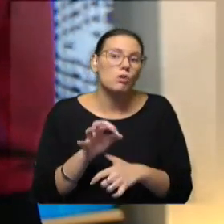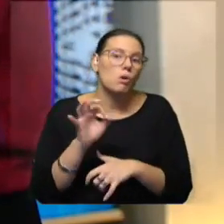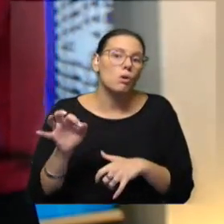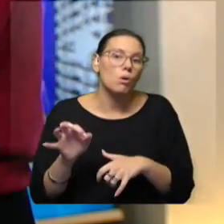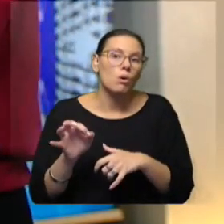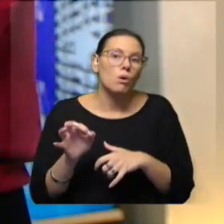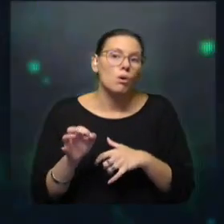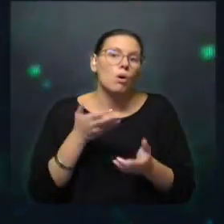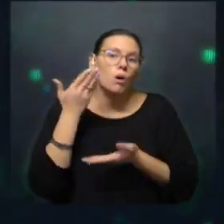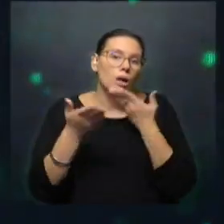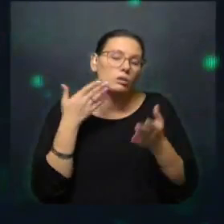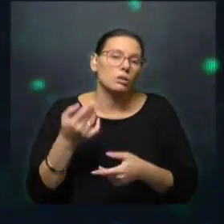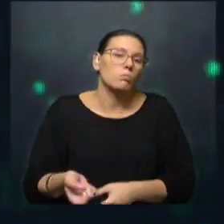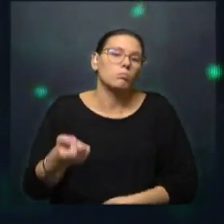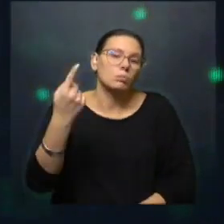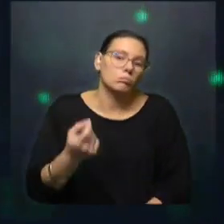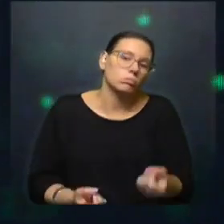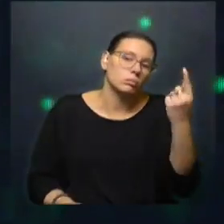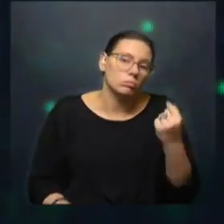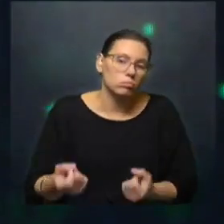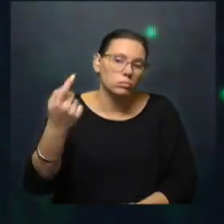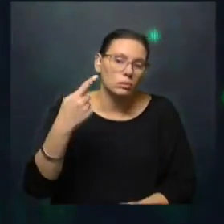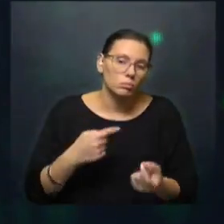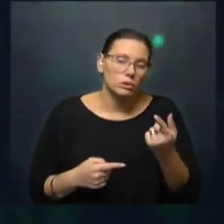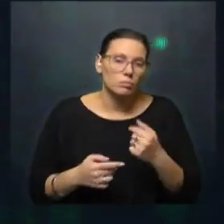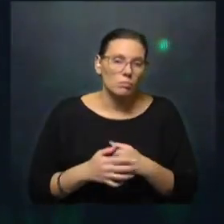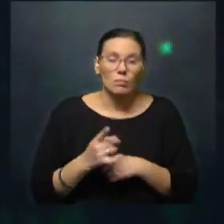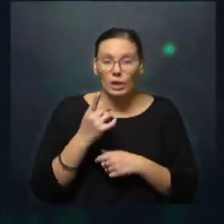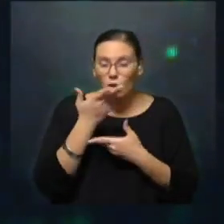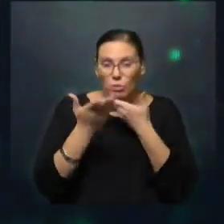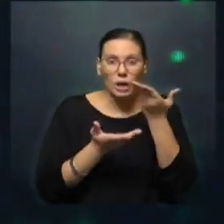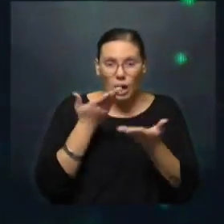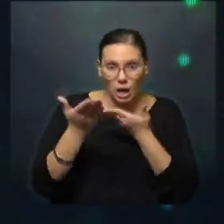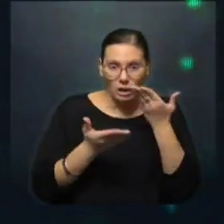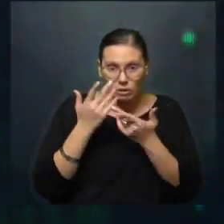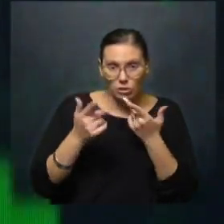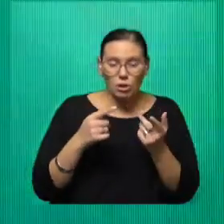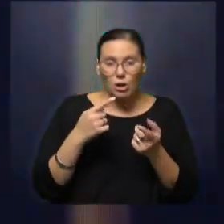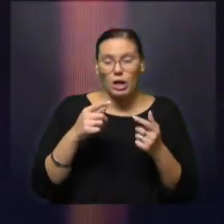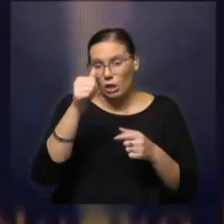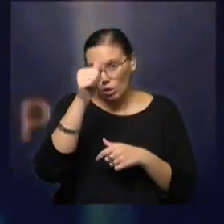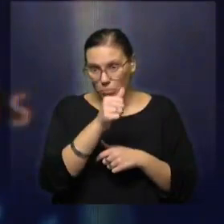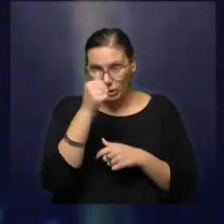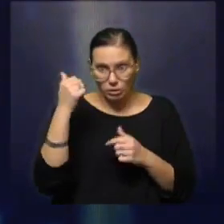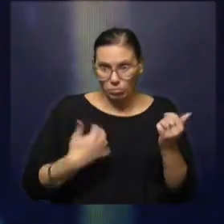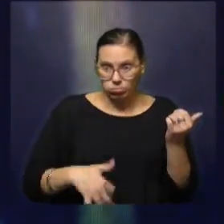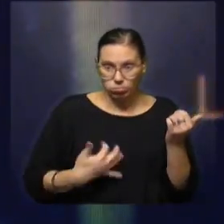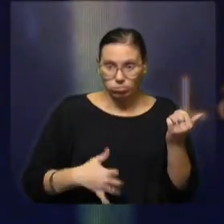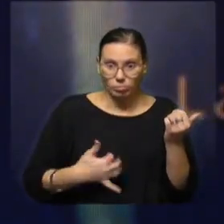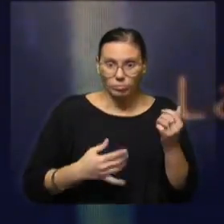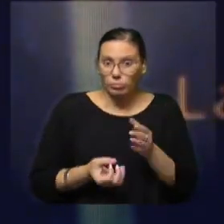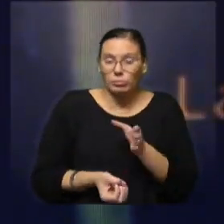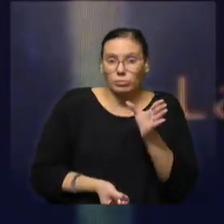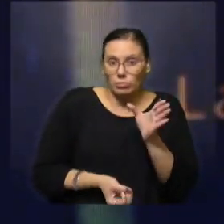sacar singles así como es ahora? Bueno, hay un tema que va a estar, que voy a tocar el domingo, que es